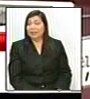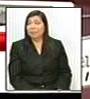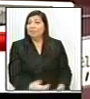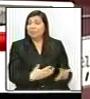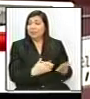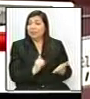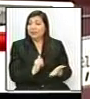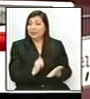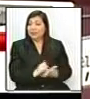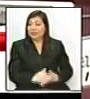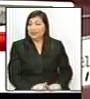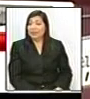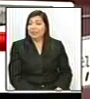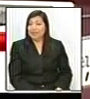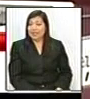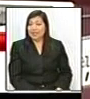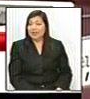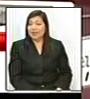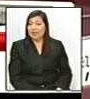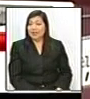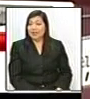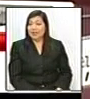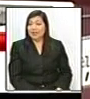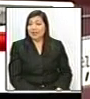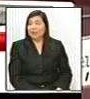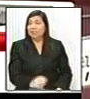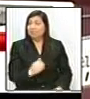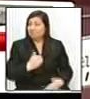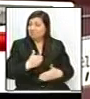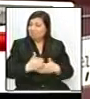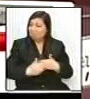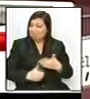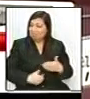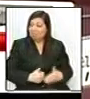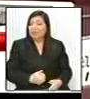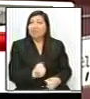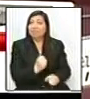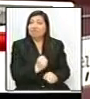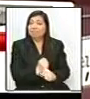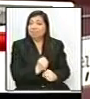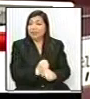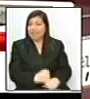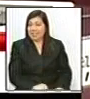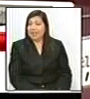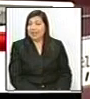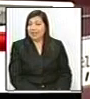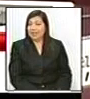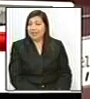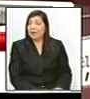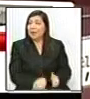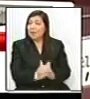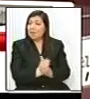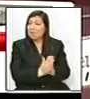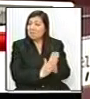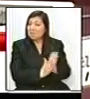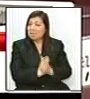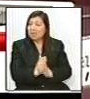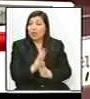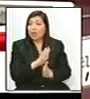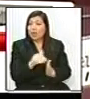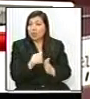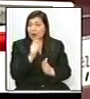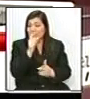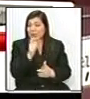espero que siga trabajando en beneficio de todos